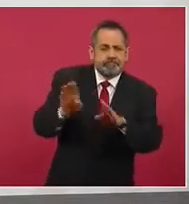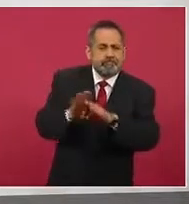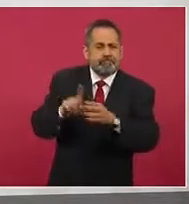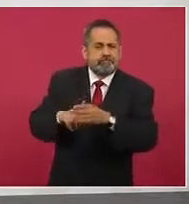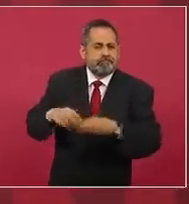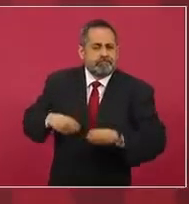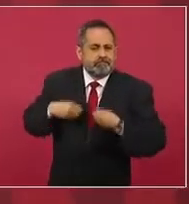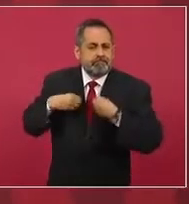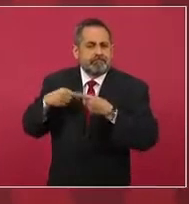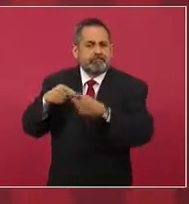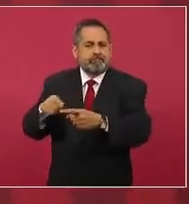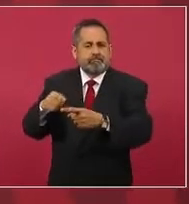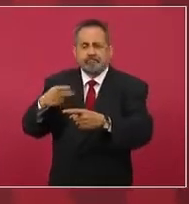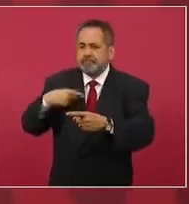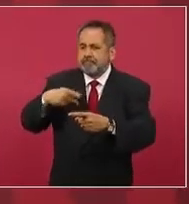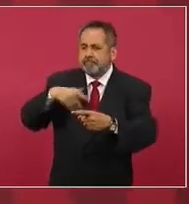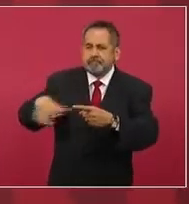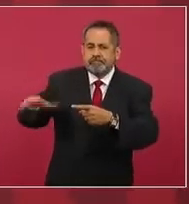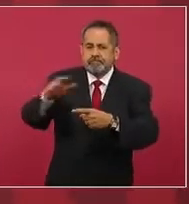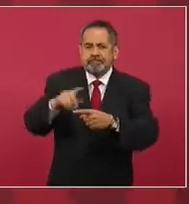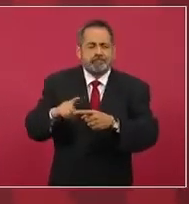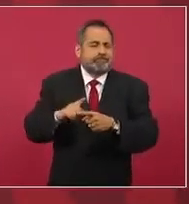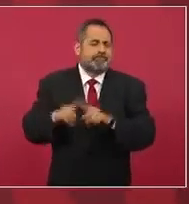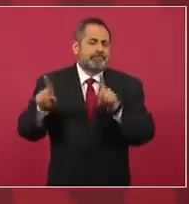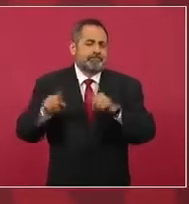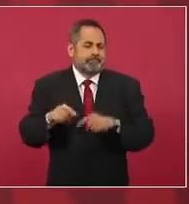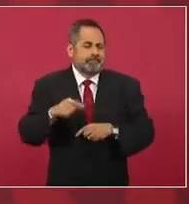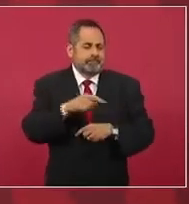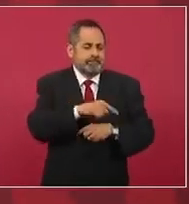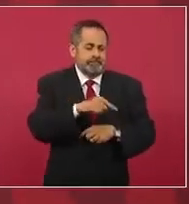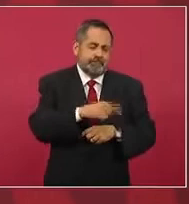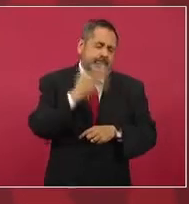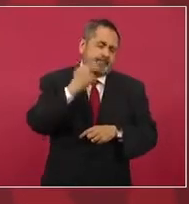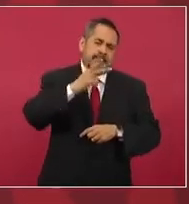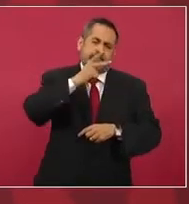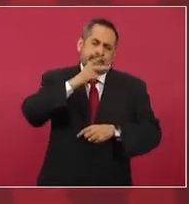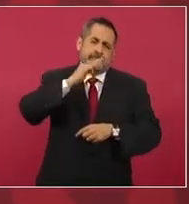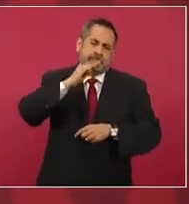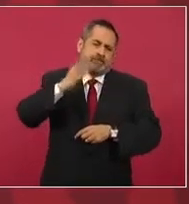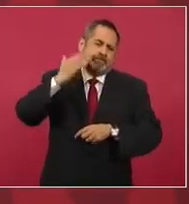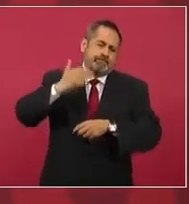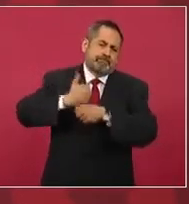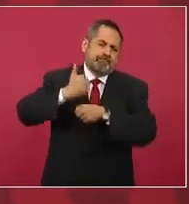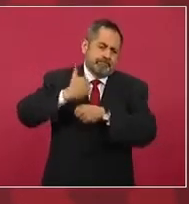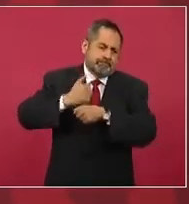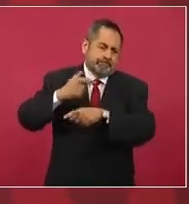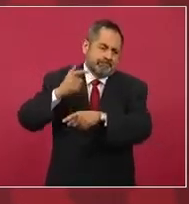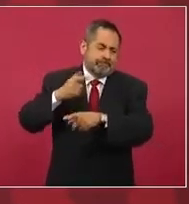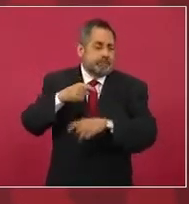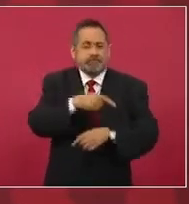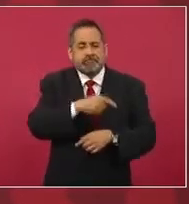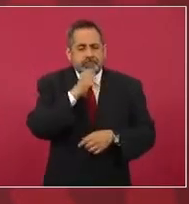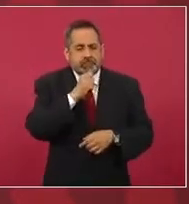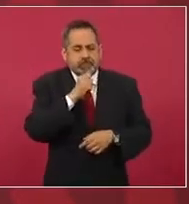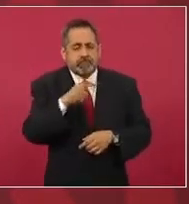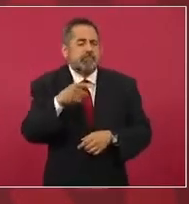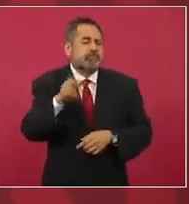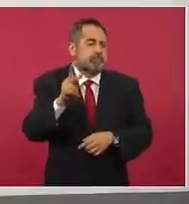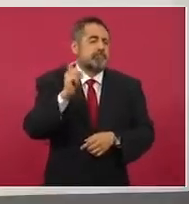ya no es la vida de nuestros padres, de nuestros abuelos. Pero ¿qué